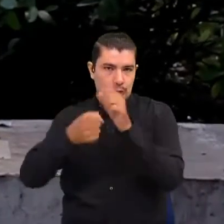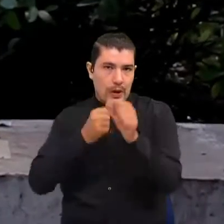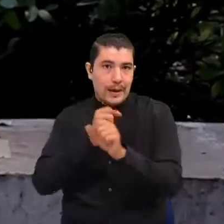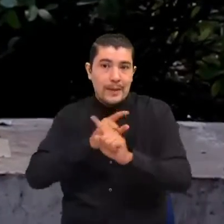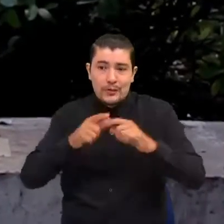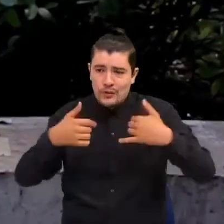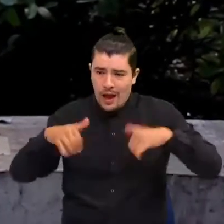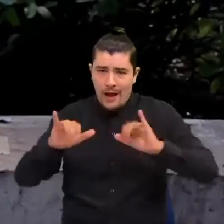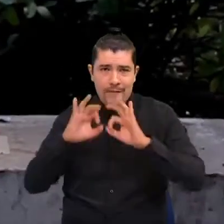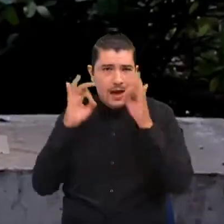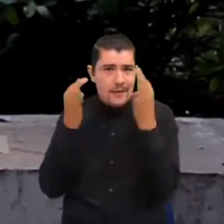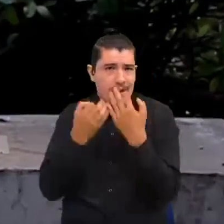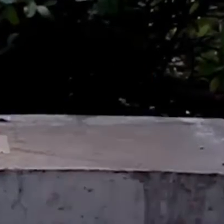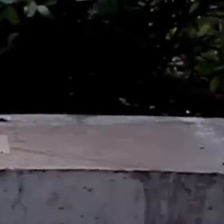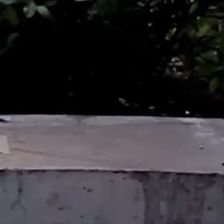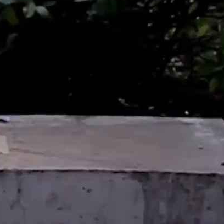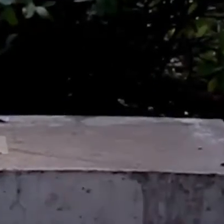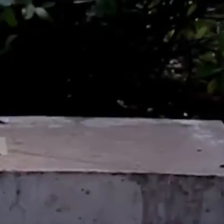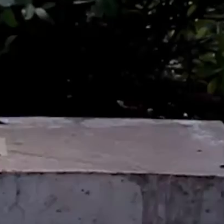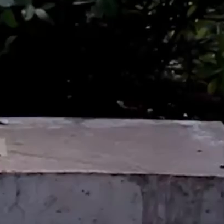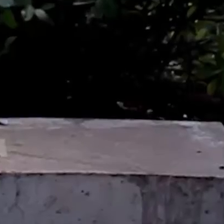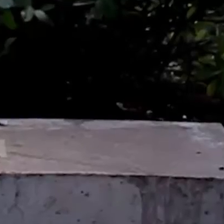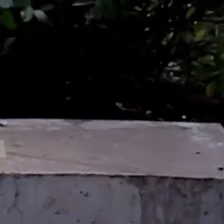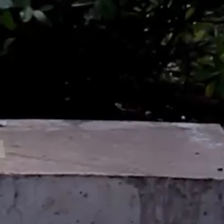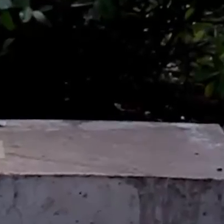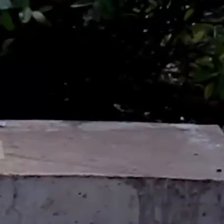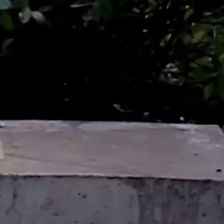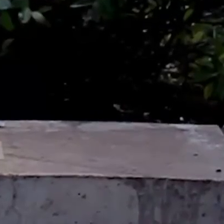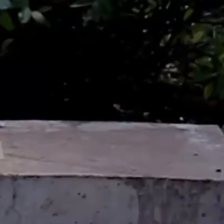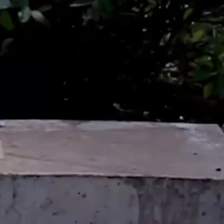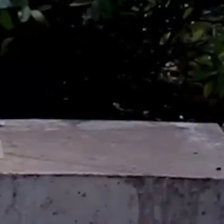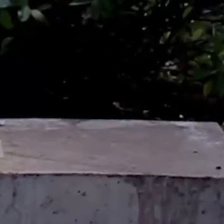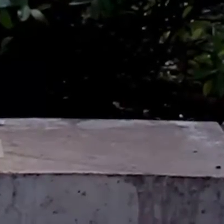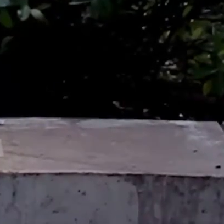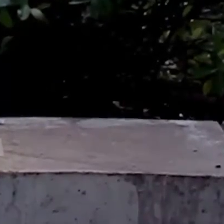su vivienda propia. Desde Barranca Bermeja para Oriente Noticias, Ángela Jaimes, estamos informando.